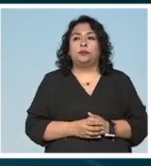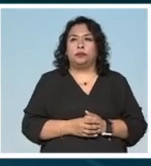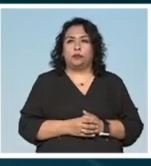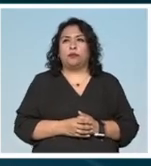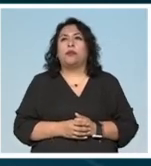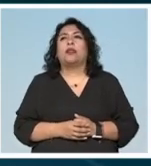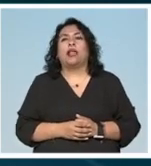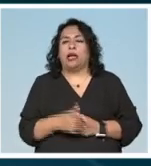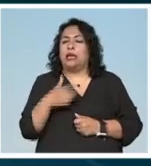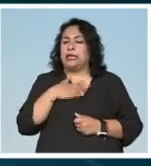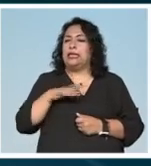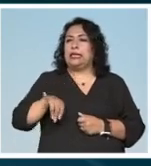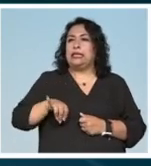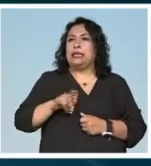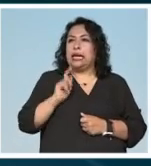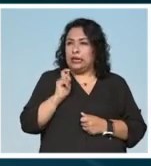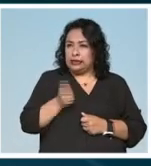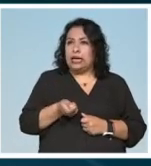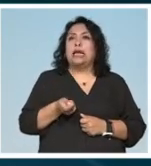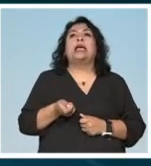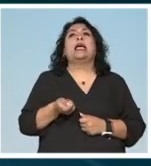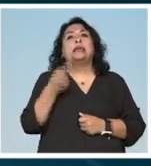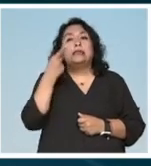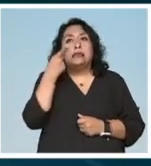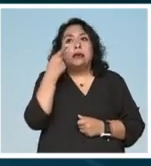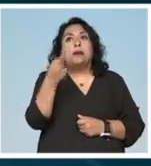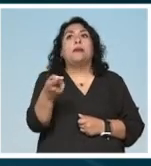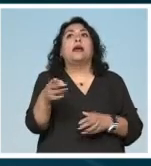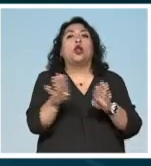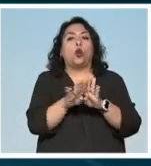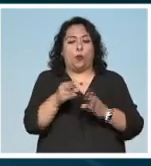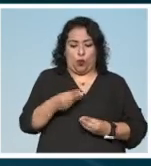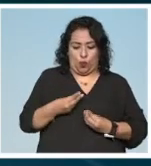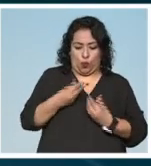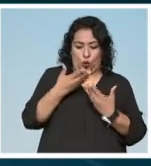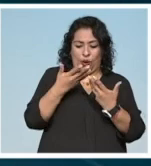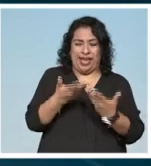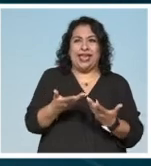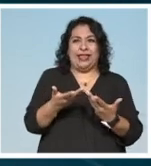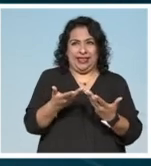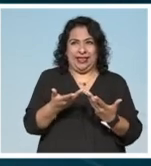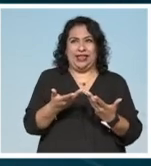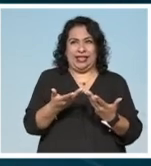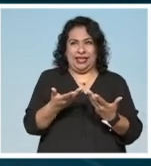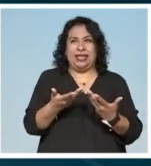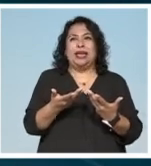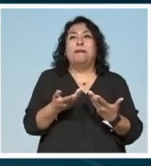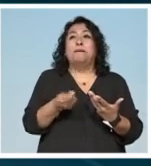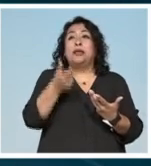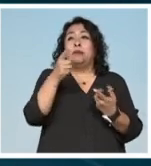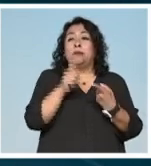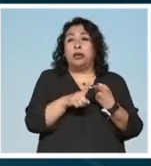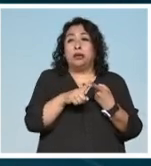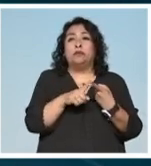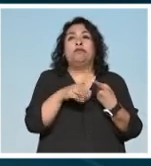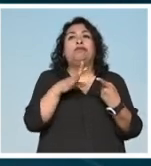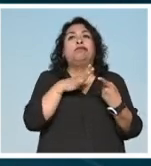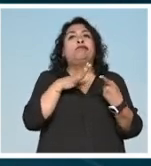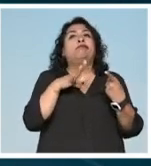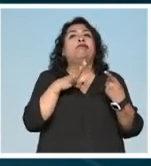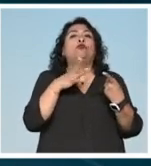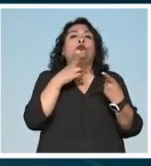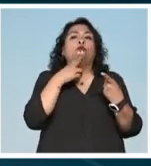Lo que nos interesaba era justo ver la manera en la que la poética en sí mismo primero tiene una